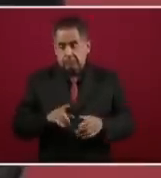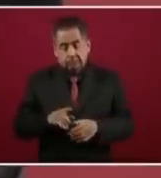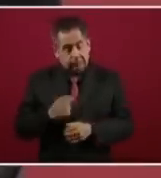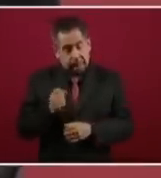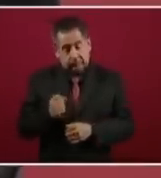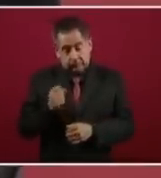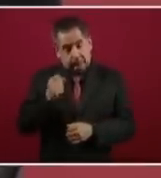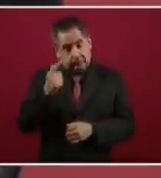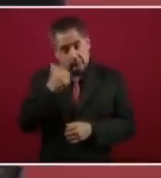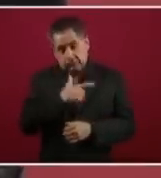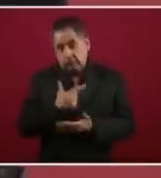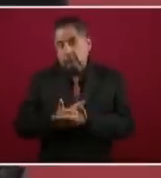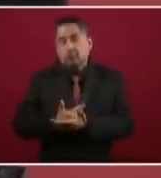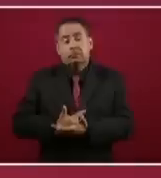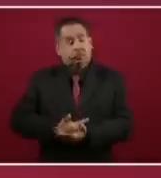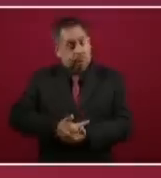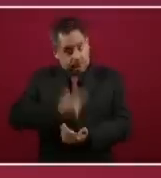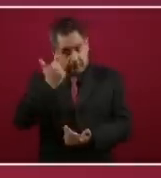fuerte,